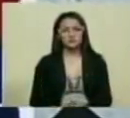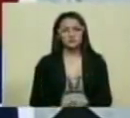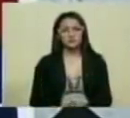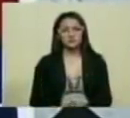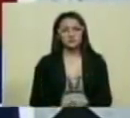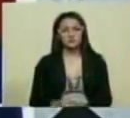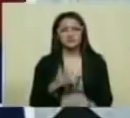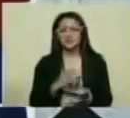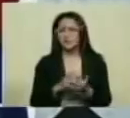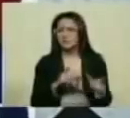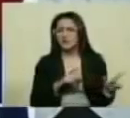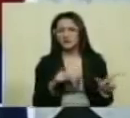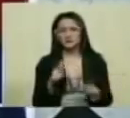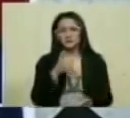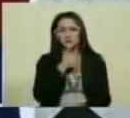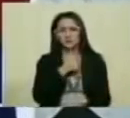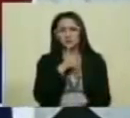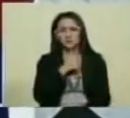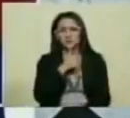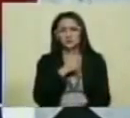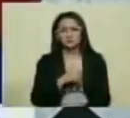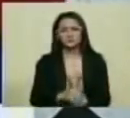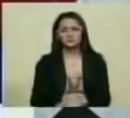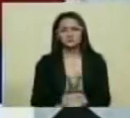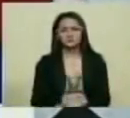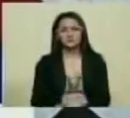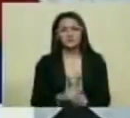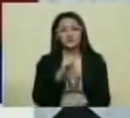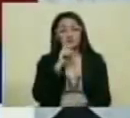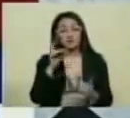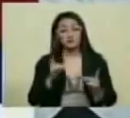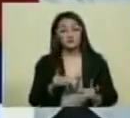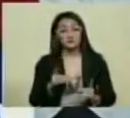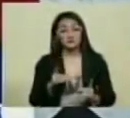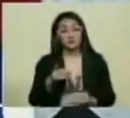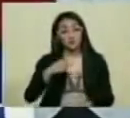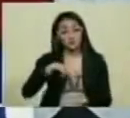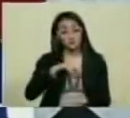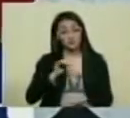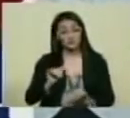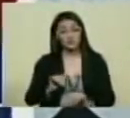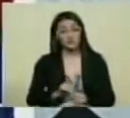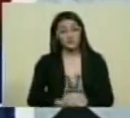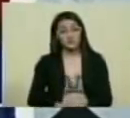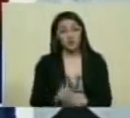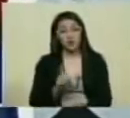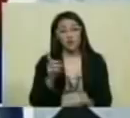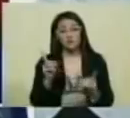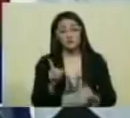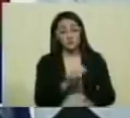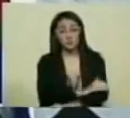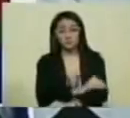Listo siempre al contraataque. ¿Cuándo es el contraataque? ¿Quién lo decide? Nosotros. No lo decide la derecha.